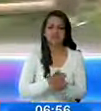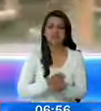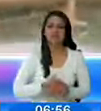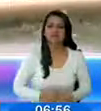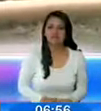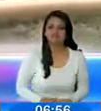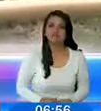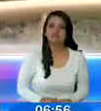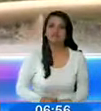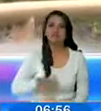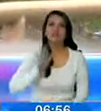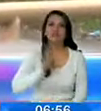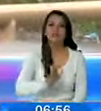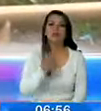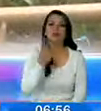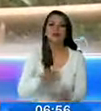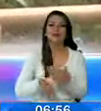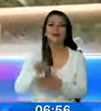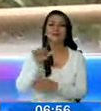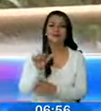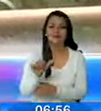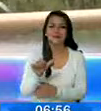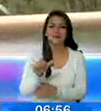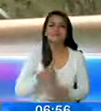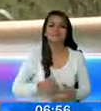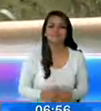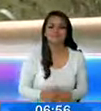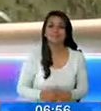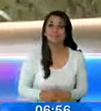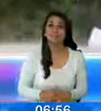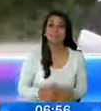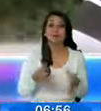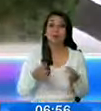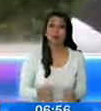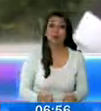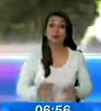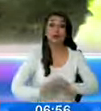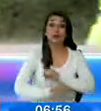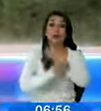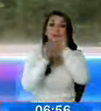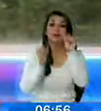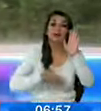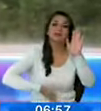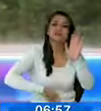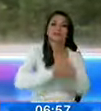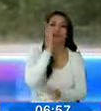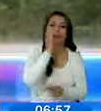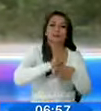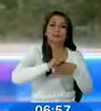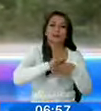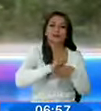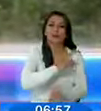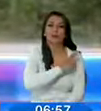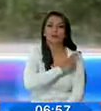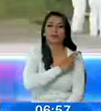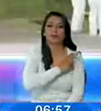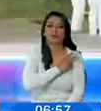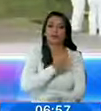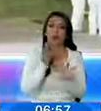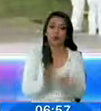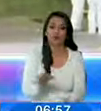poca esperanza que de pronto se fue de amanecida en sus prácticas profesionales, se terminó en el filo de la quebrada del barrio Santa